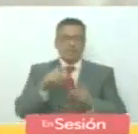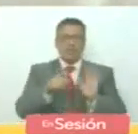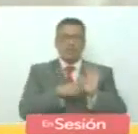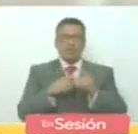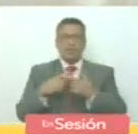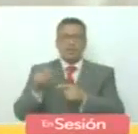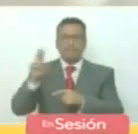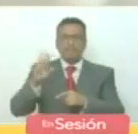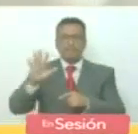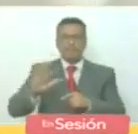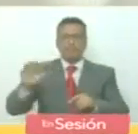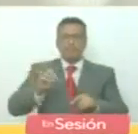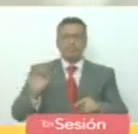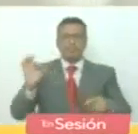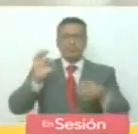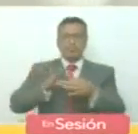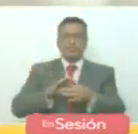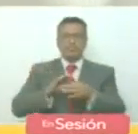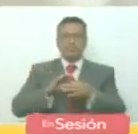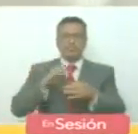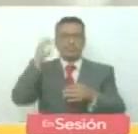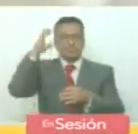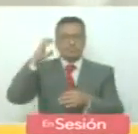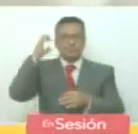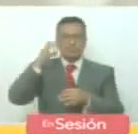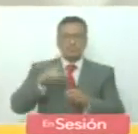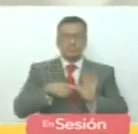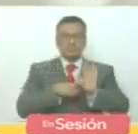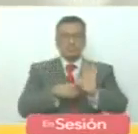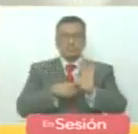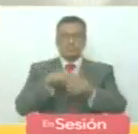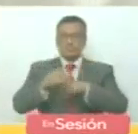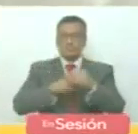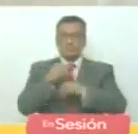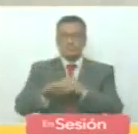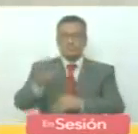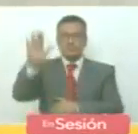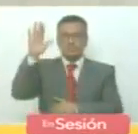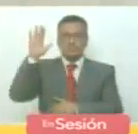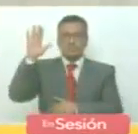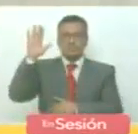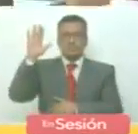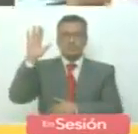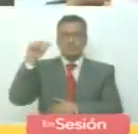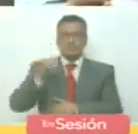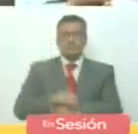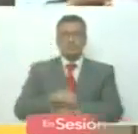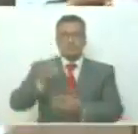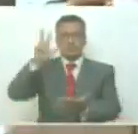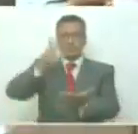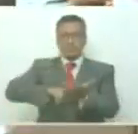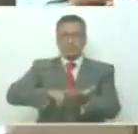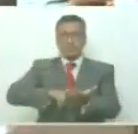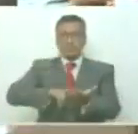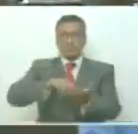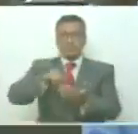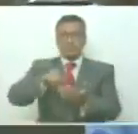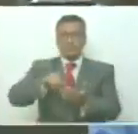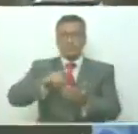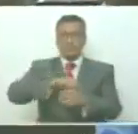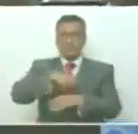Venezuela ante la Unión Europea, sírvanse a manifestarlo con la señal de costumbre. Queda aprobado